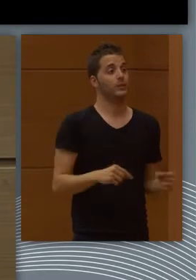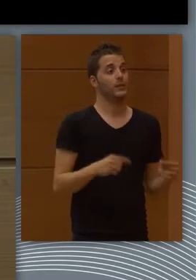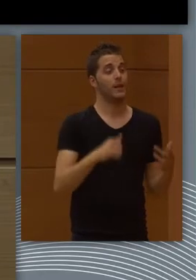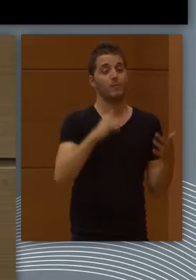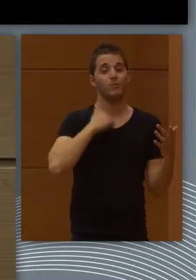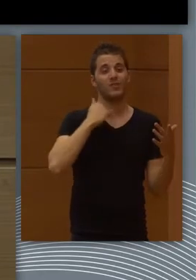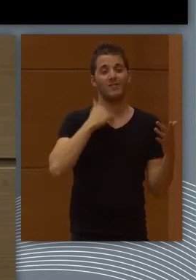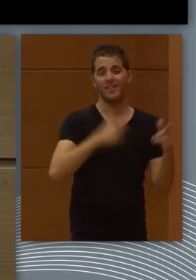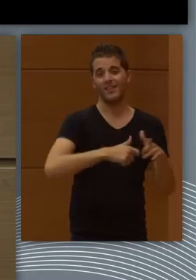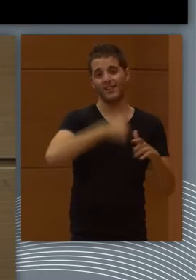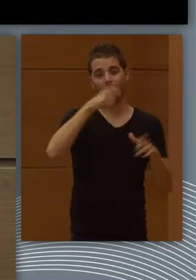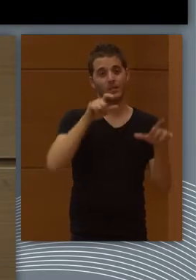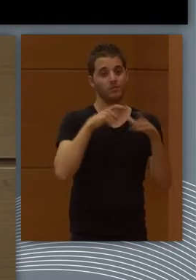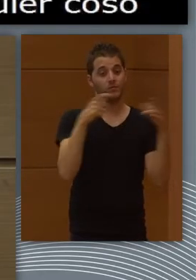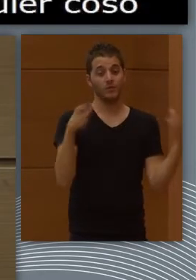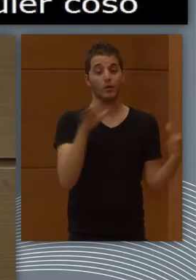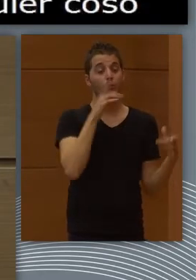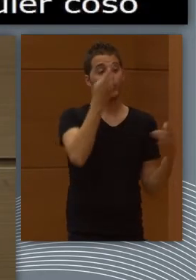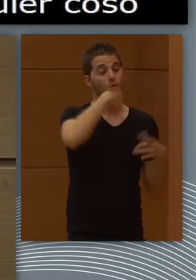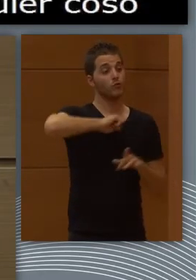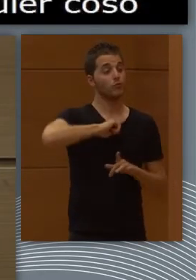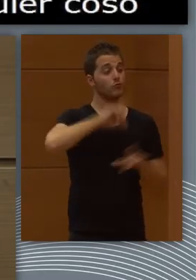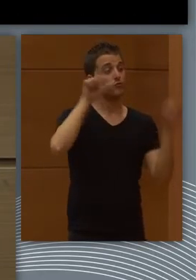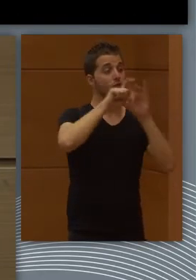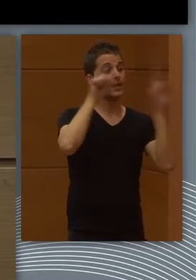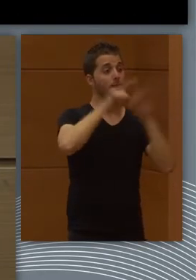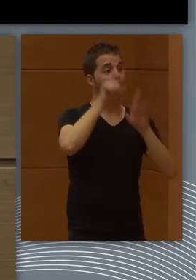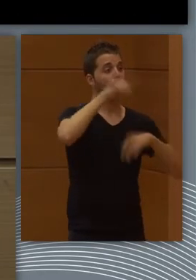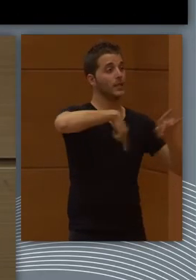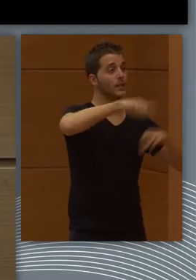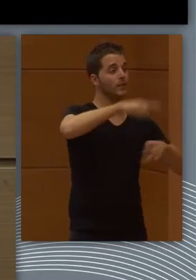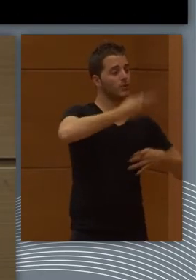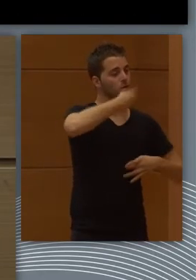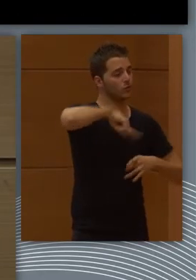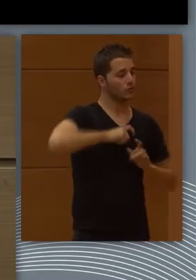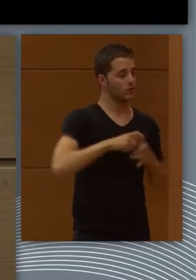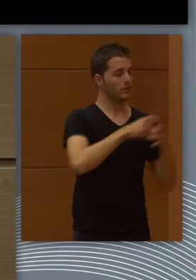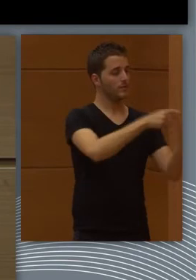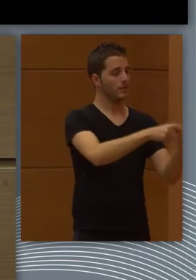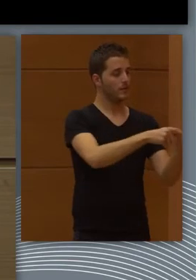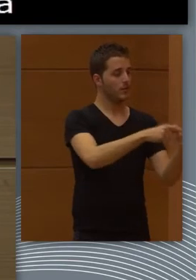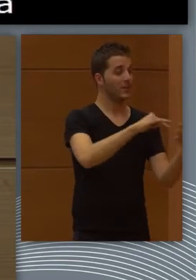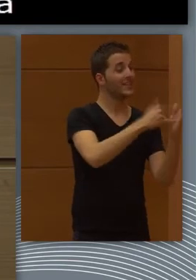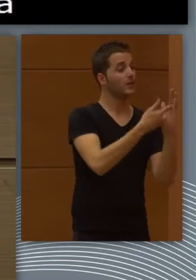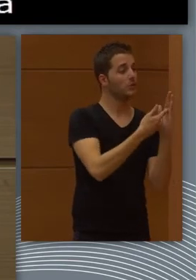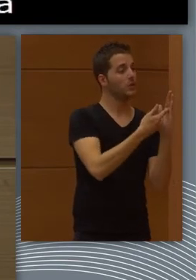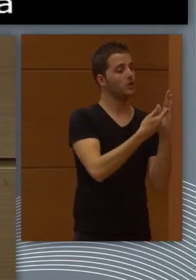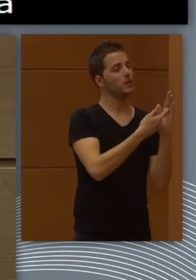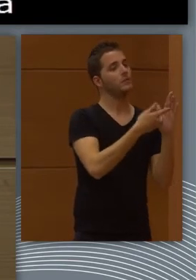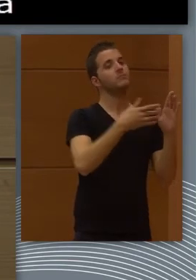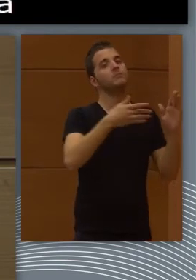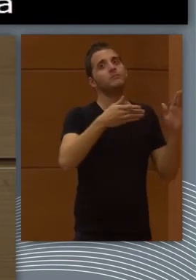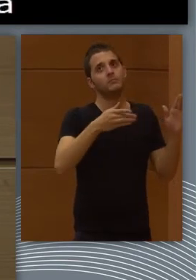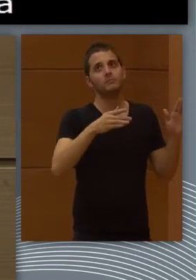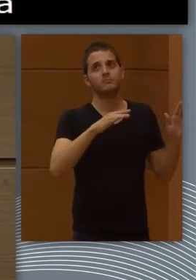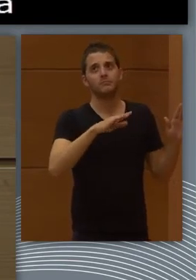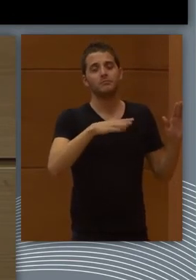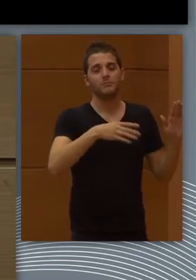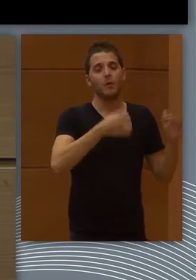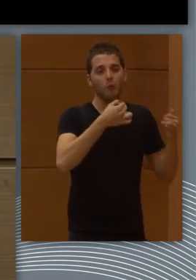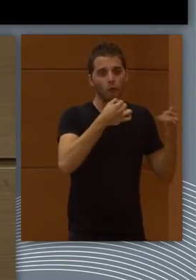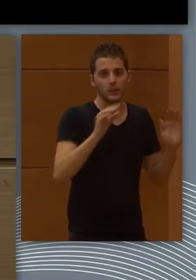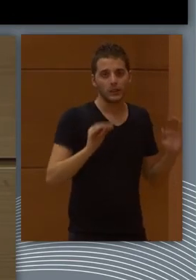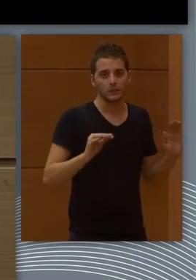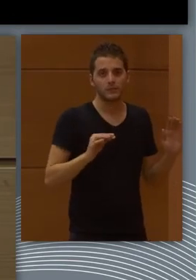posibilidades, ¿no? Porque nosotros somos una empresa de transporte, tenemos un departamento de tecnología relativamente potente, pero nunca vamos a